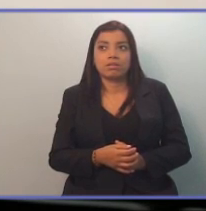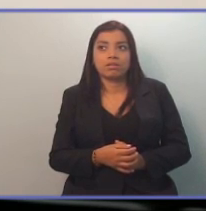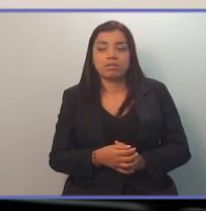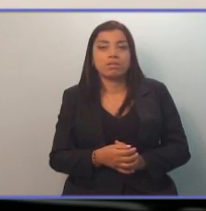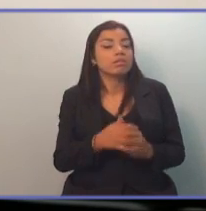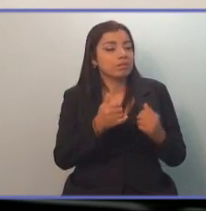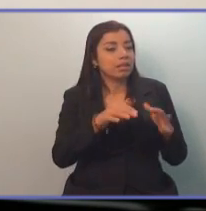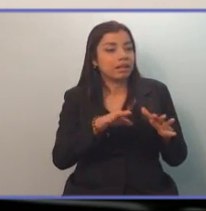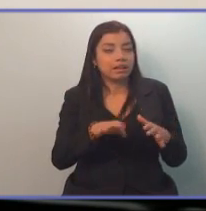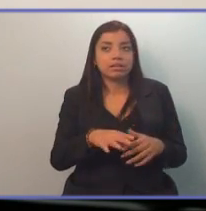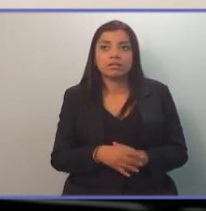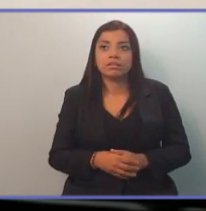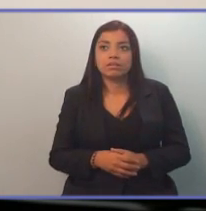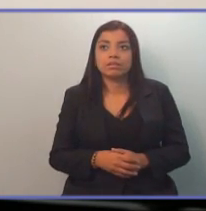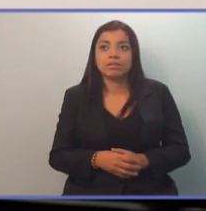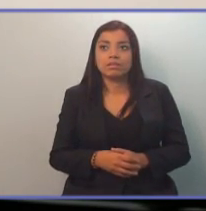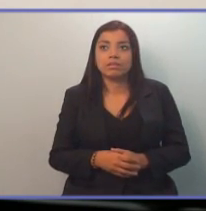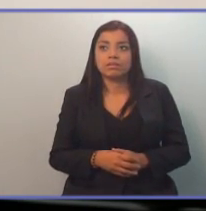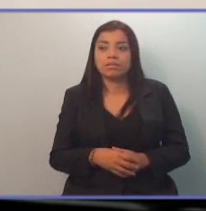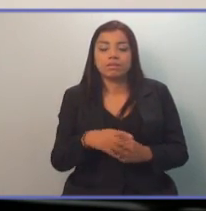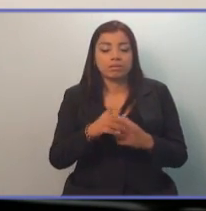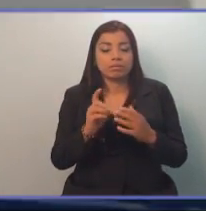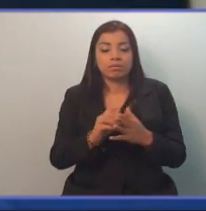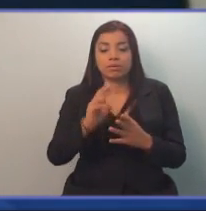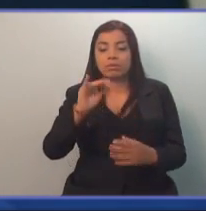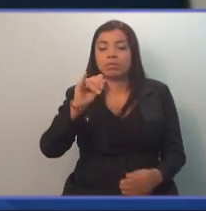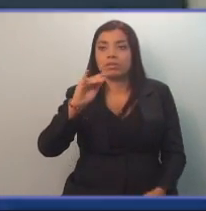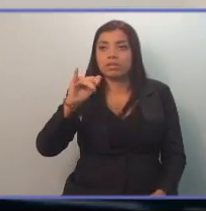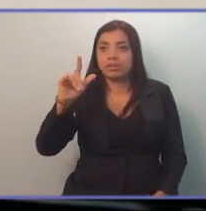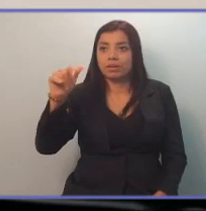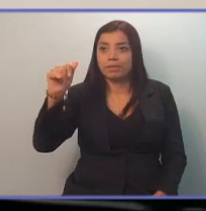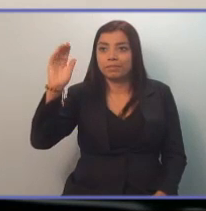Muchas gracias. Diputado Bonilla.